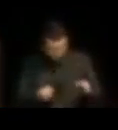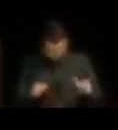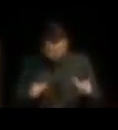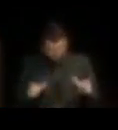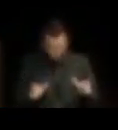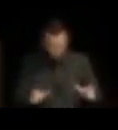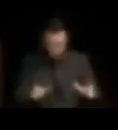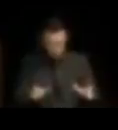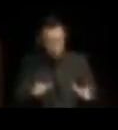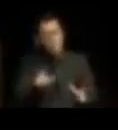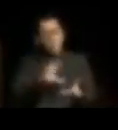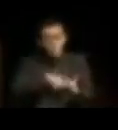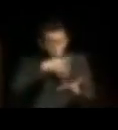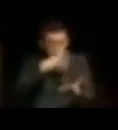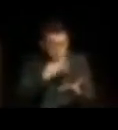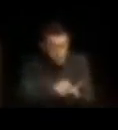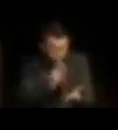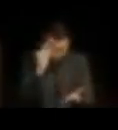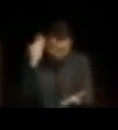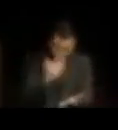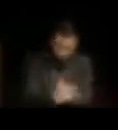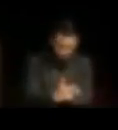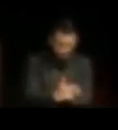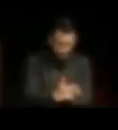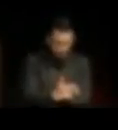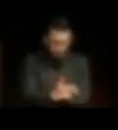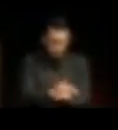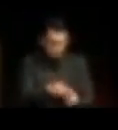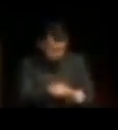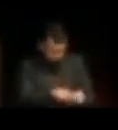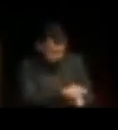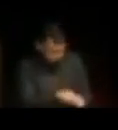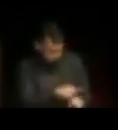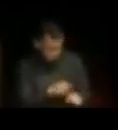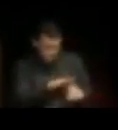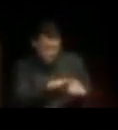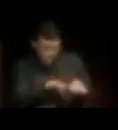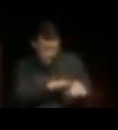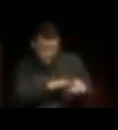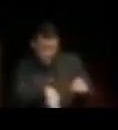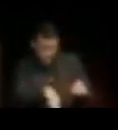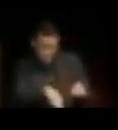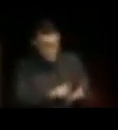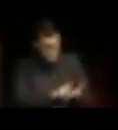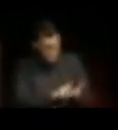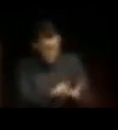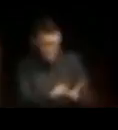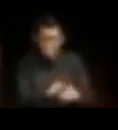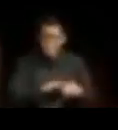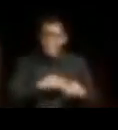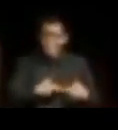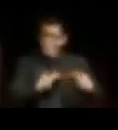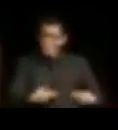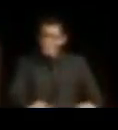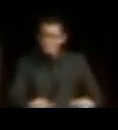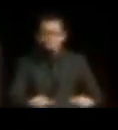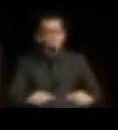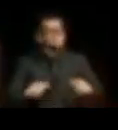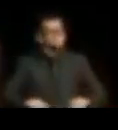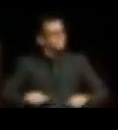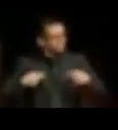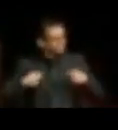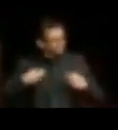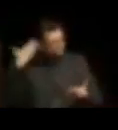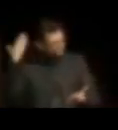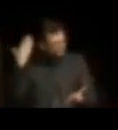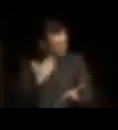aseguren la no repetición para que los hechos que violentaron sus derechos humanos no vuelvan